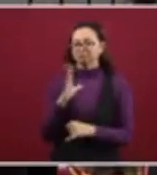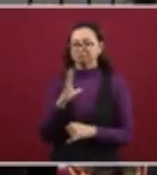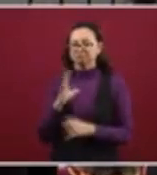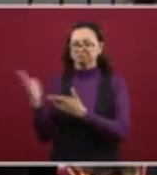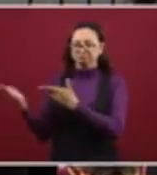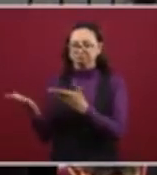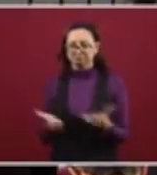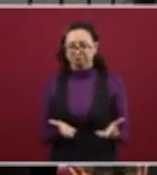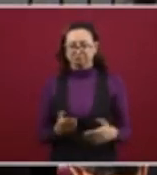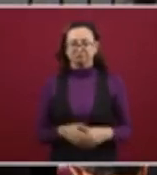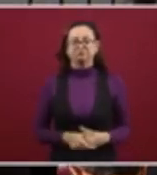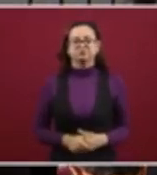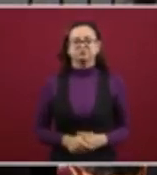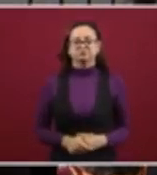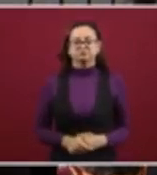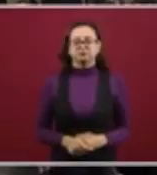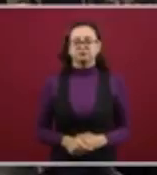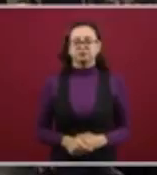Señor.